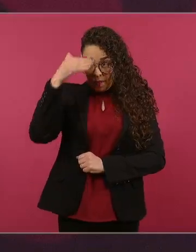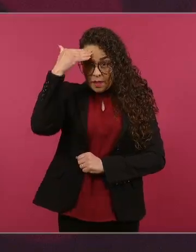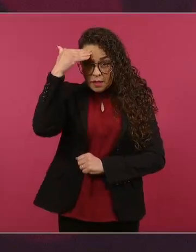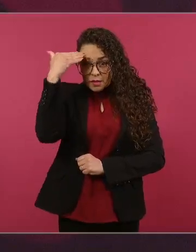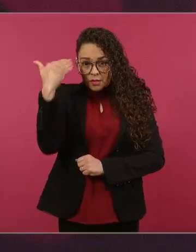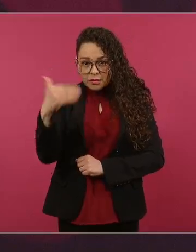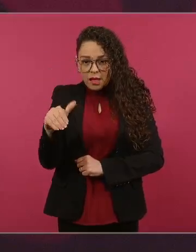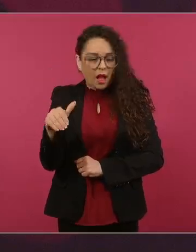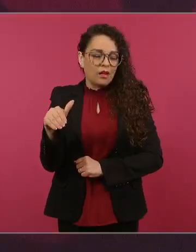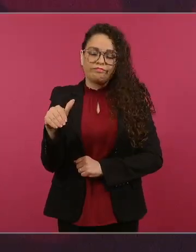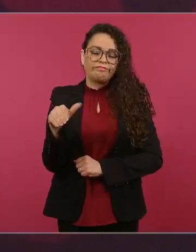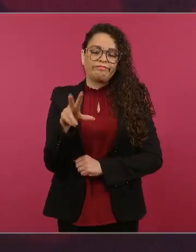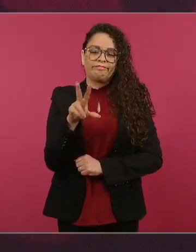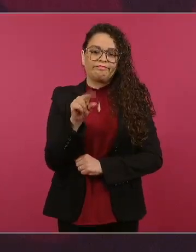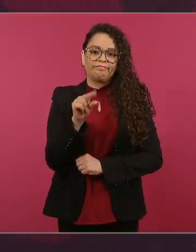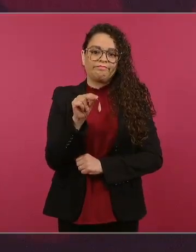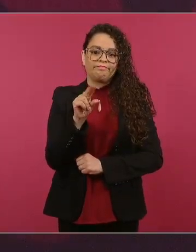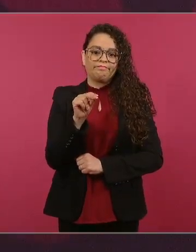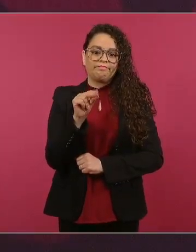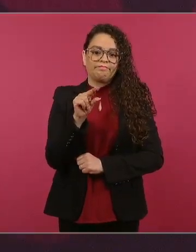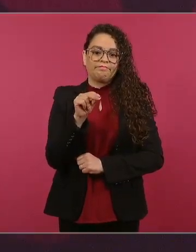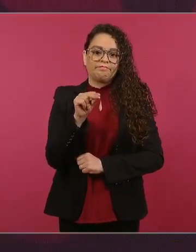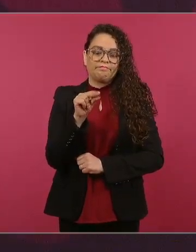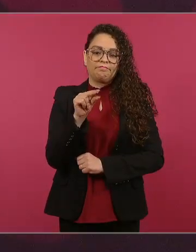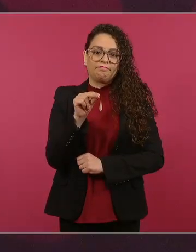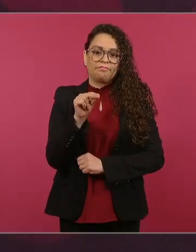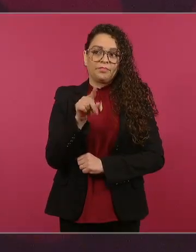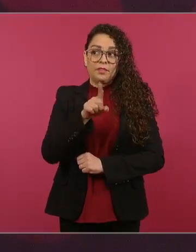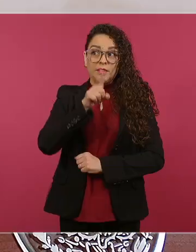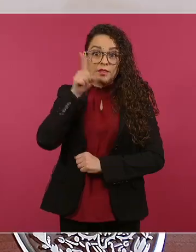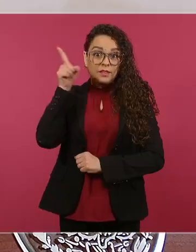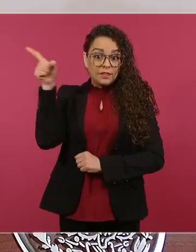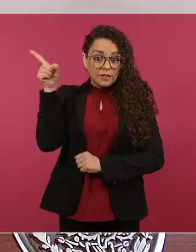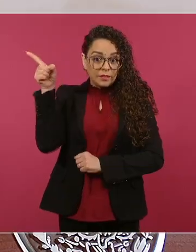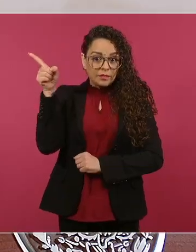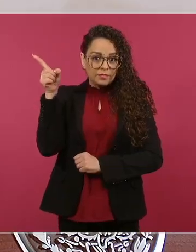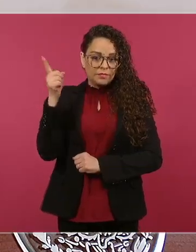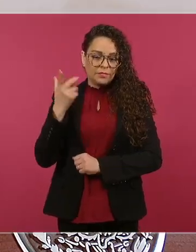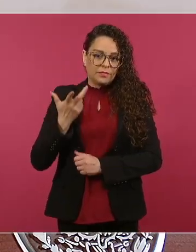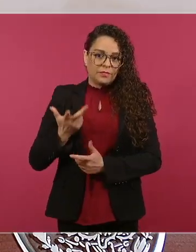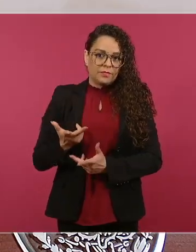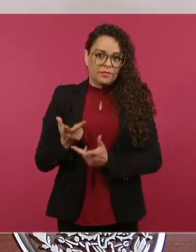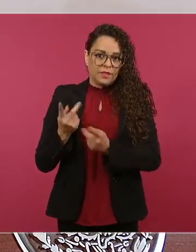que habían tomado la decisión en el Departamento de Estado.